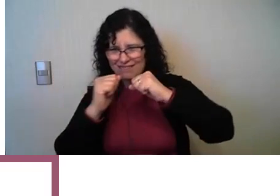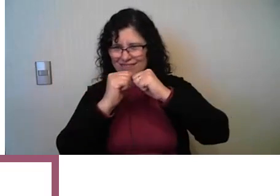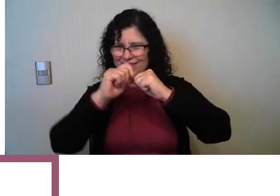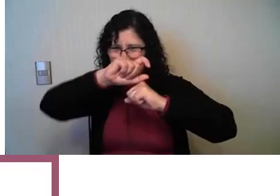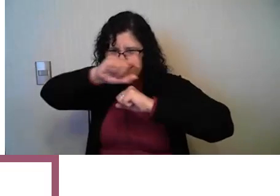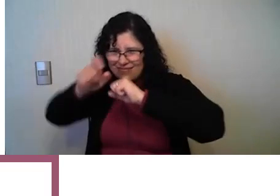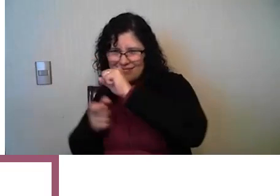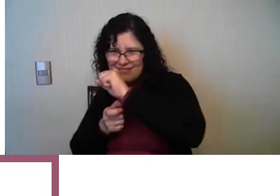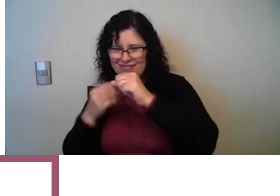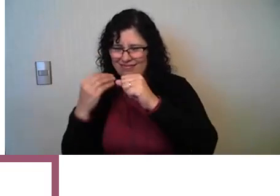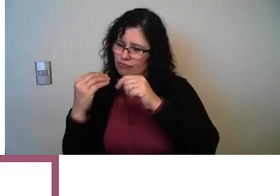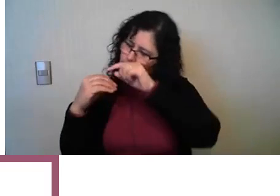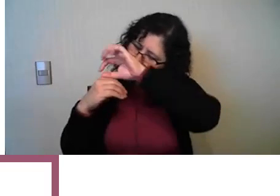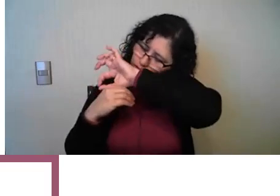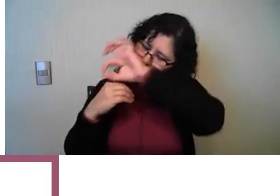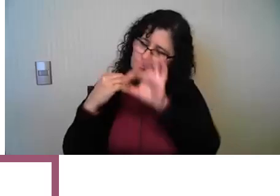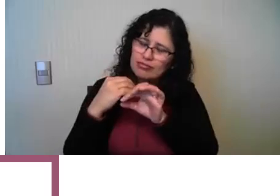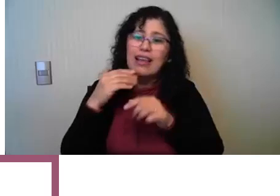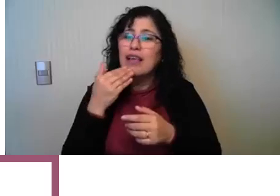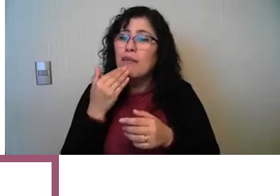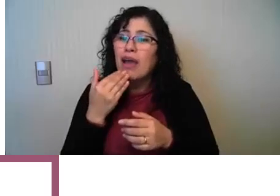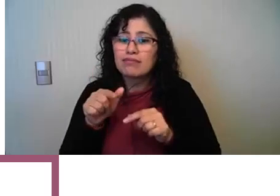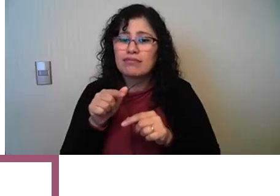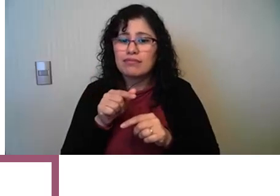y la sustancia